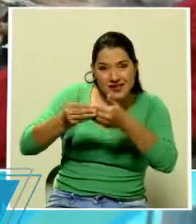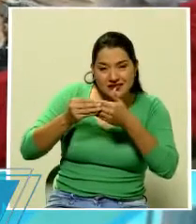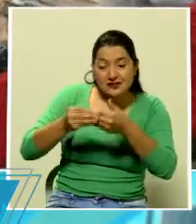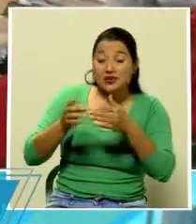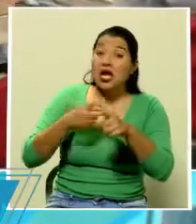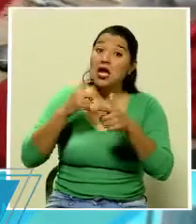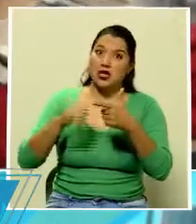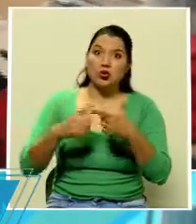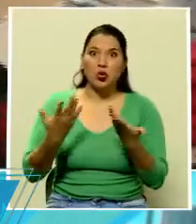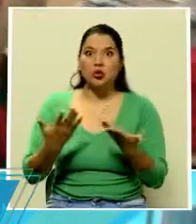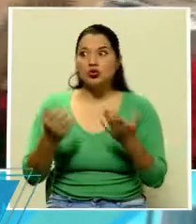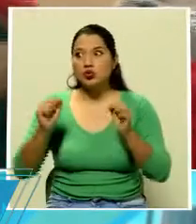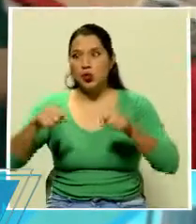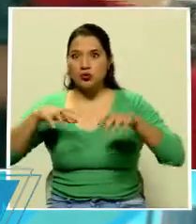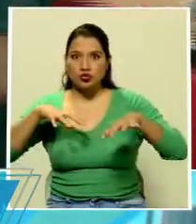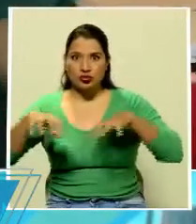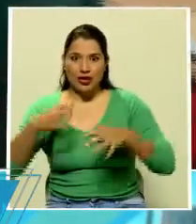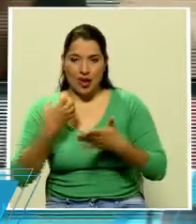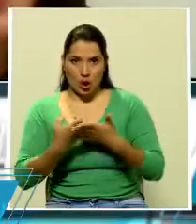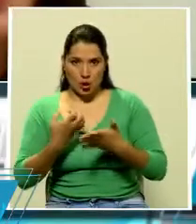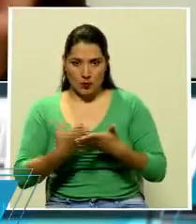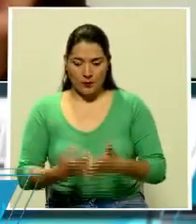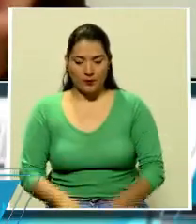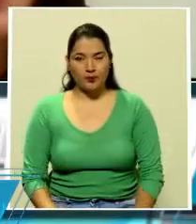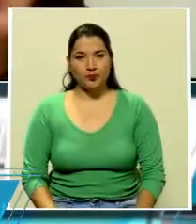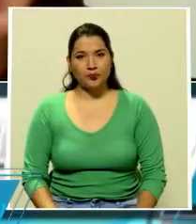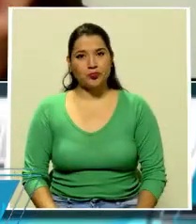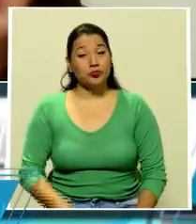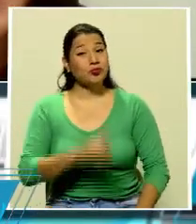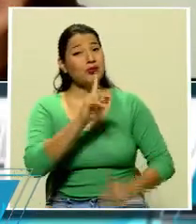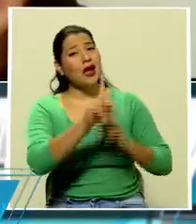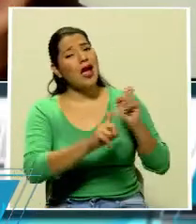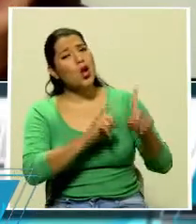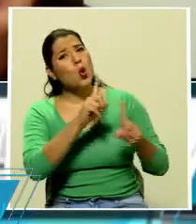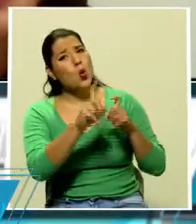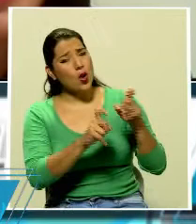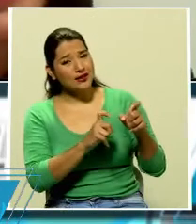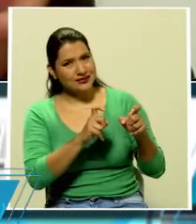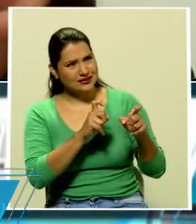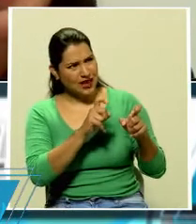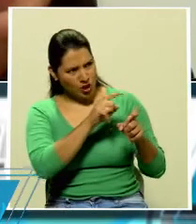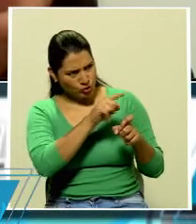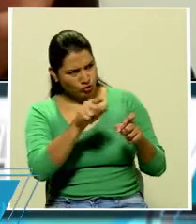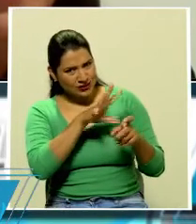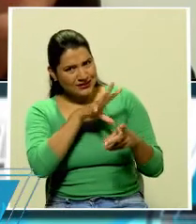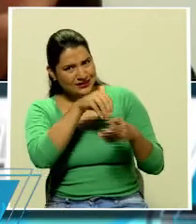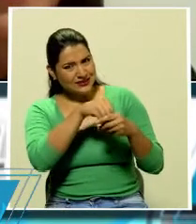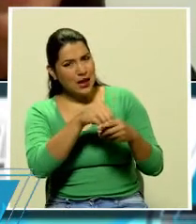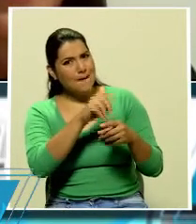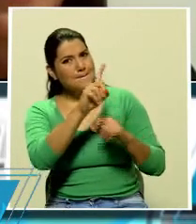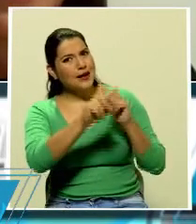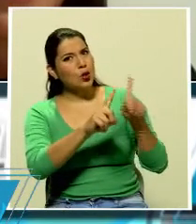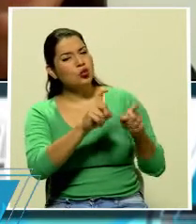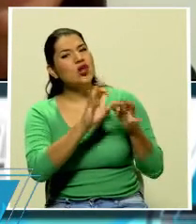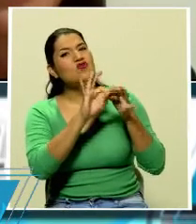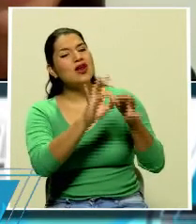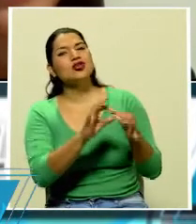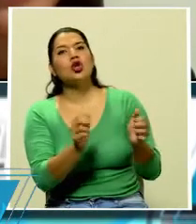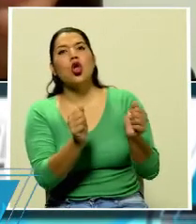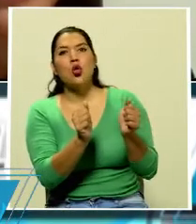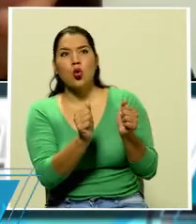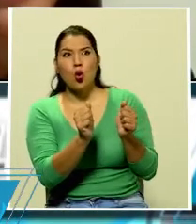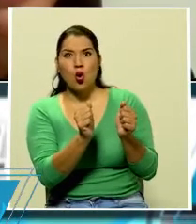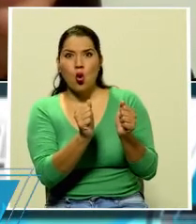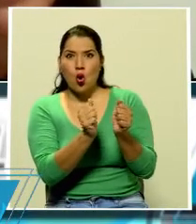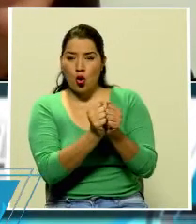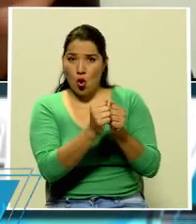que la economía se abra. La encuesta contempló consultas regionales, es